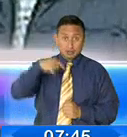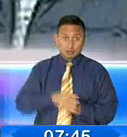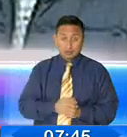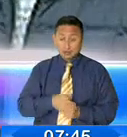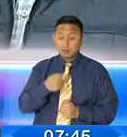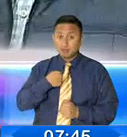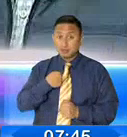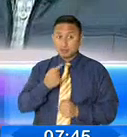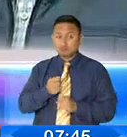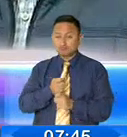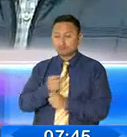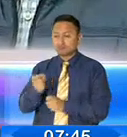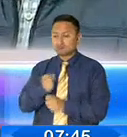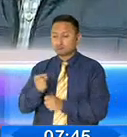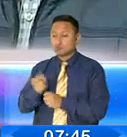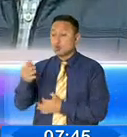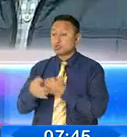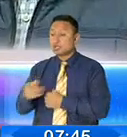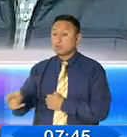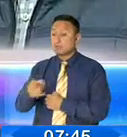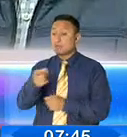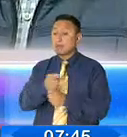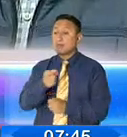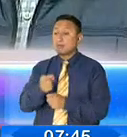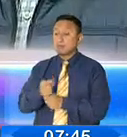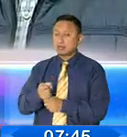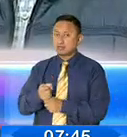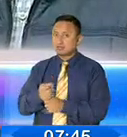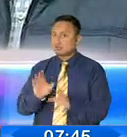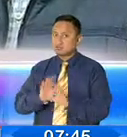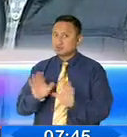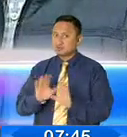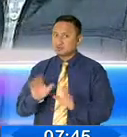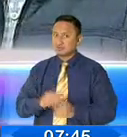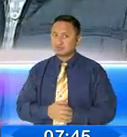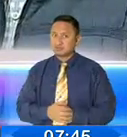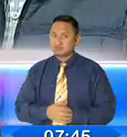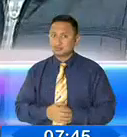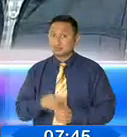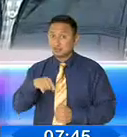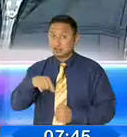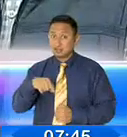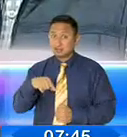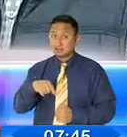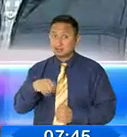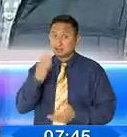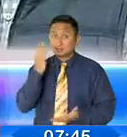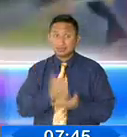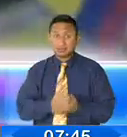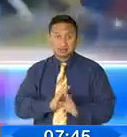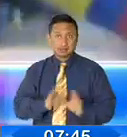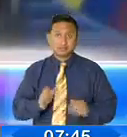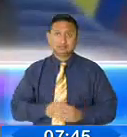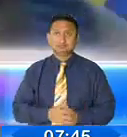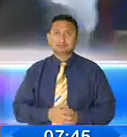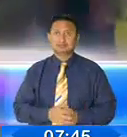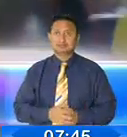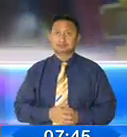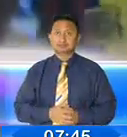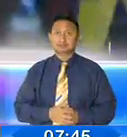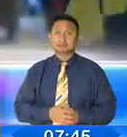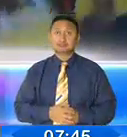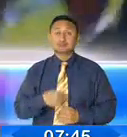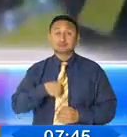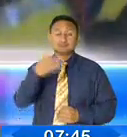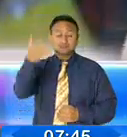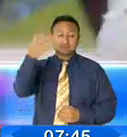en la justicia para perseguir a nadie. Eso se ha terminado en el Ecuador. En medio de su intervención, además nombró